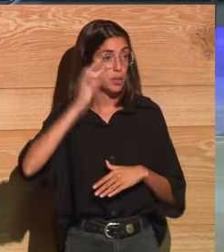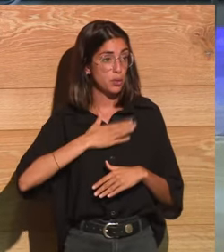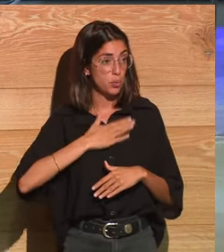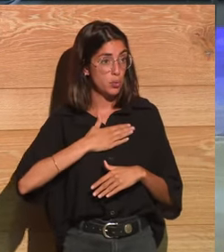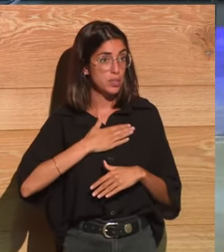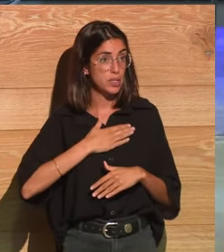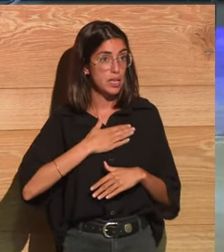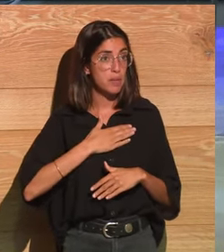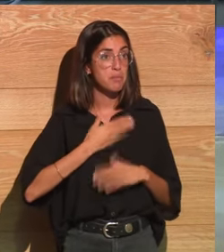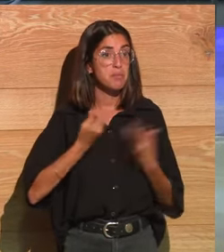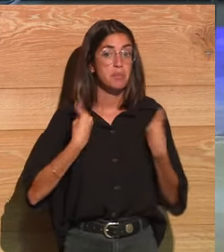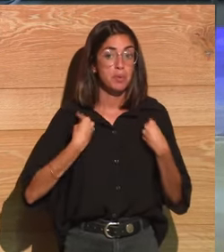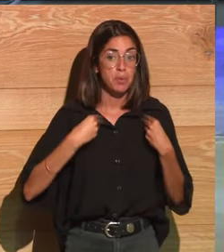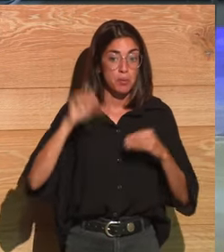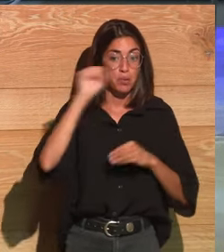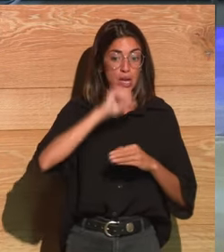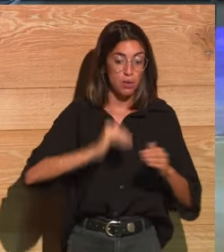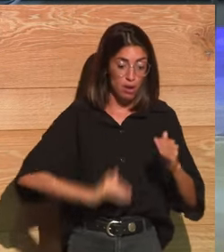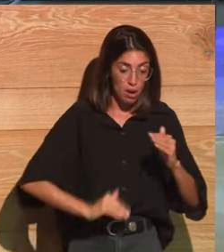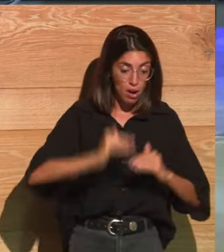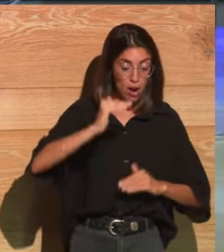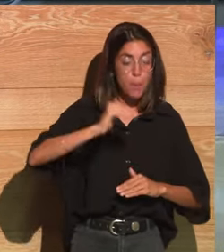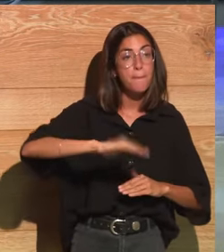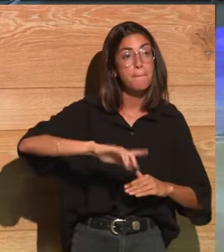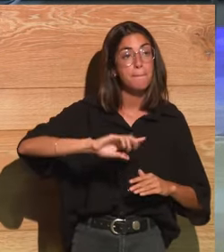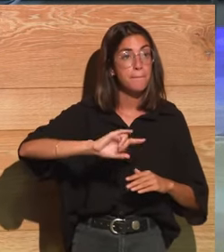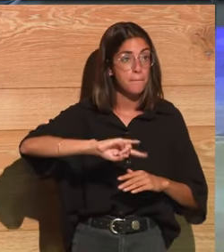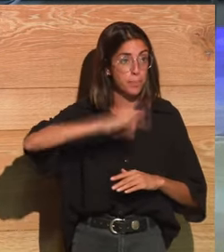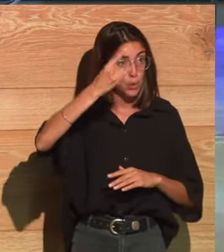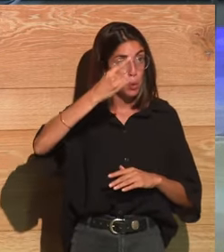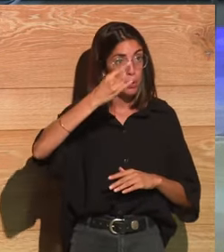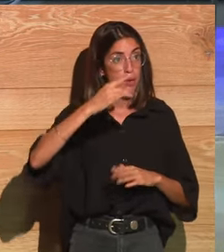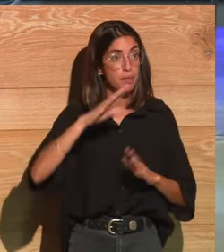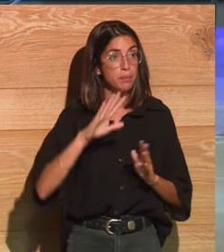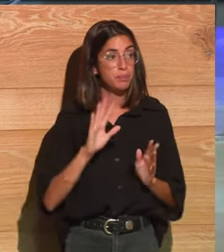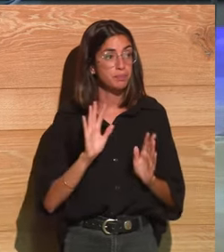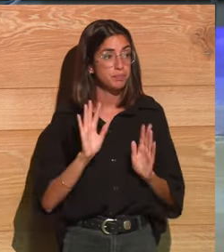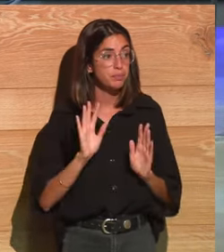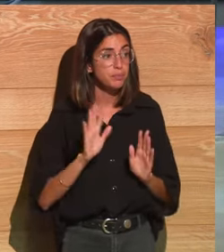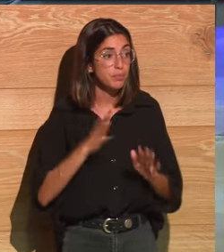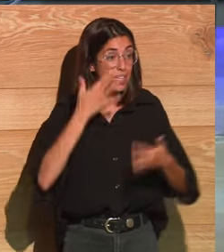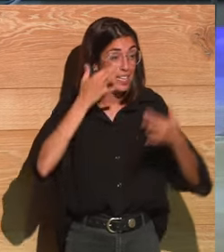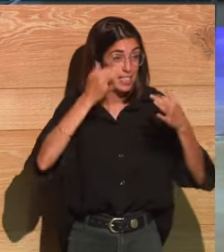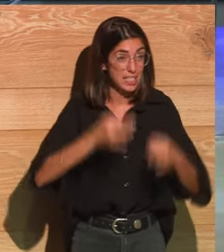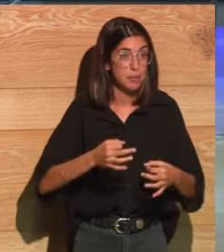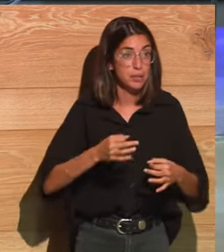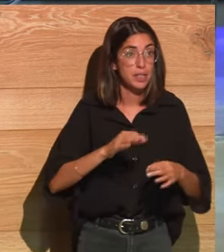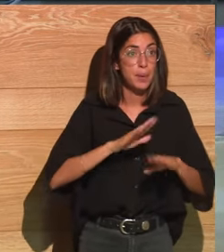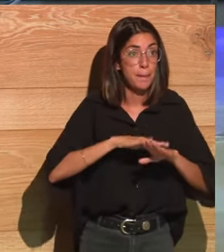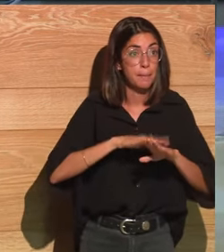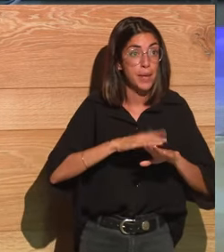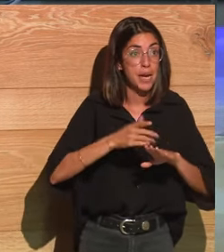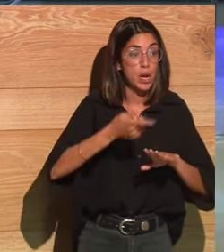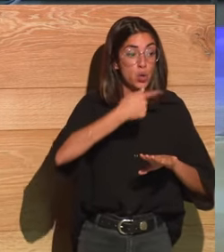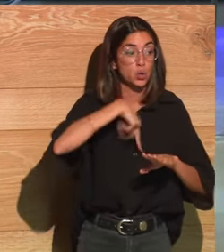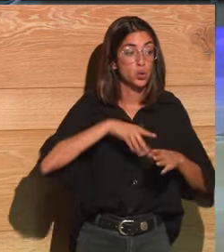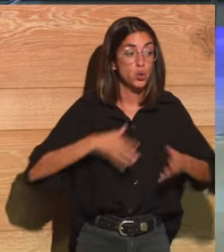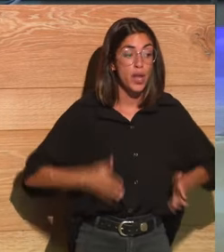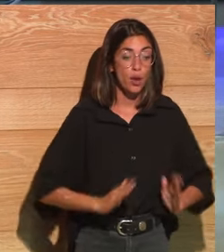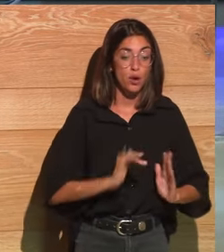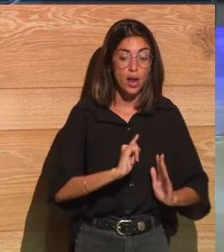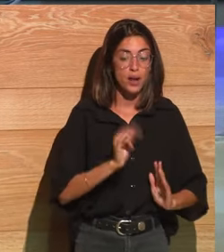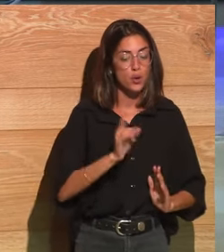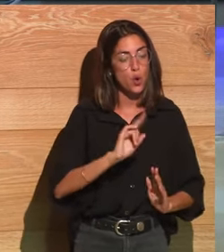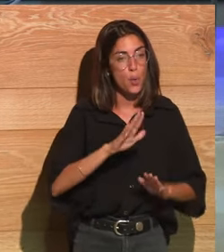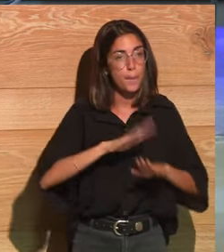años, no solo, no realmente para tener más hijos, sino para cuidar a los demás. O